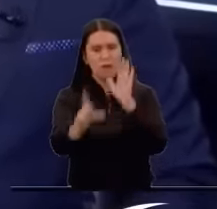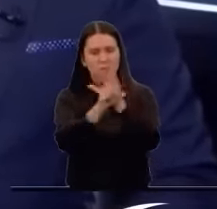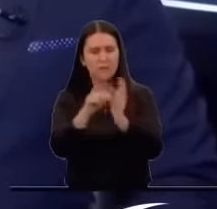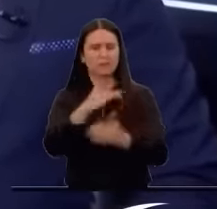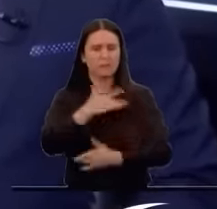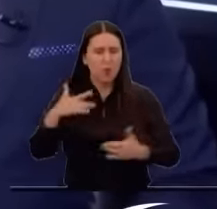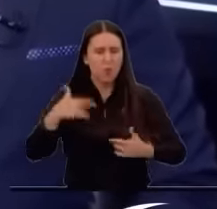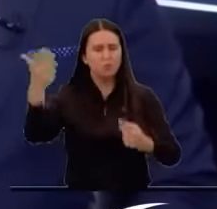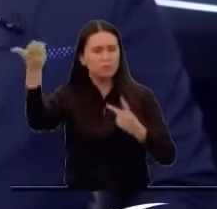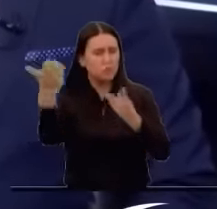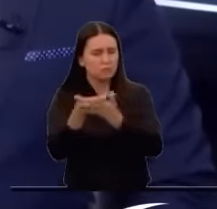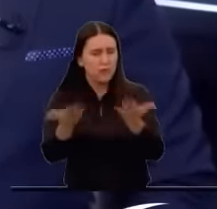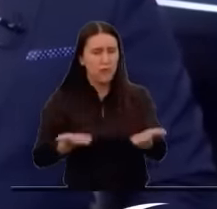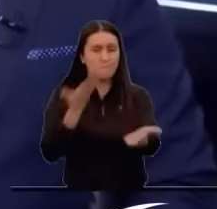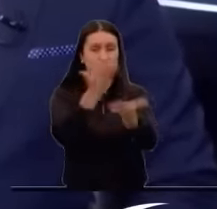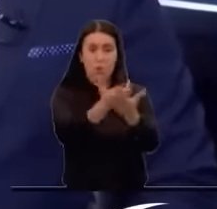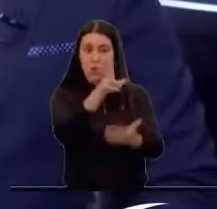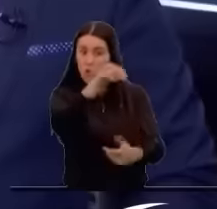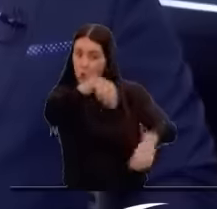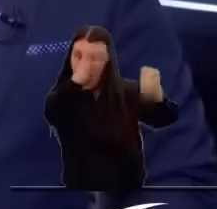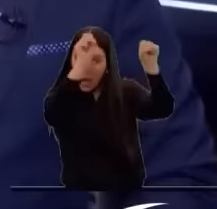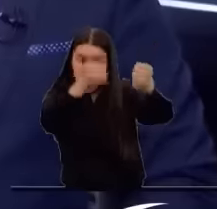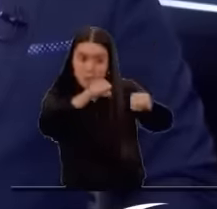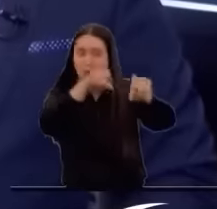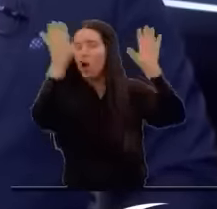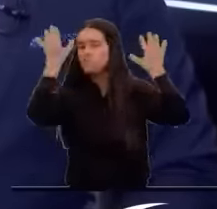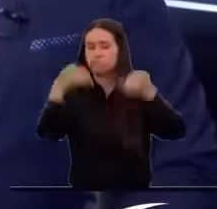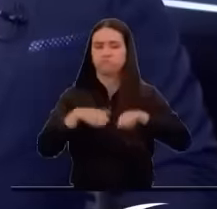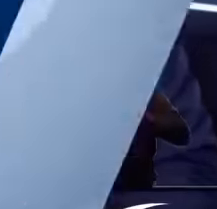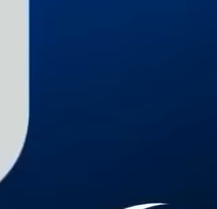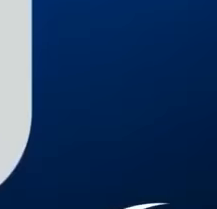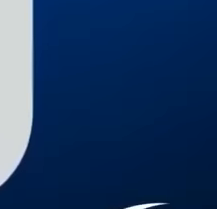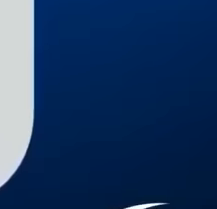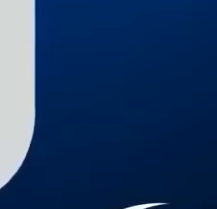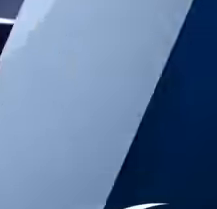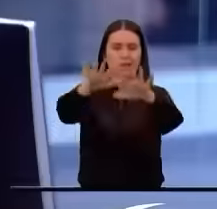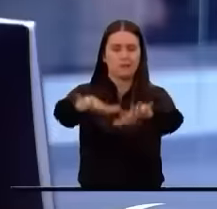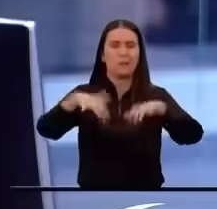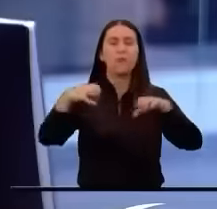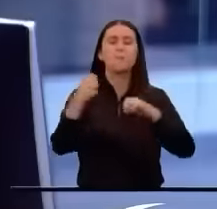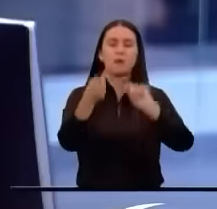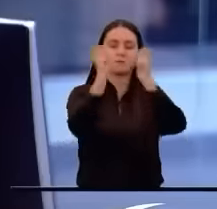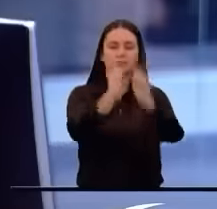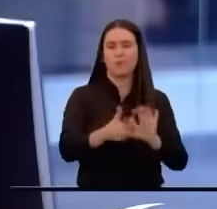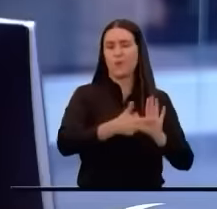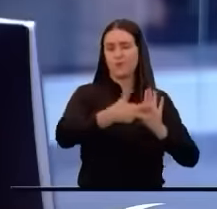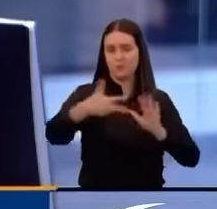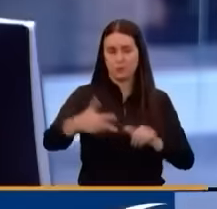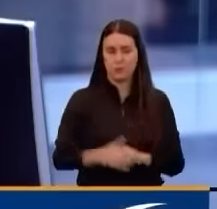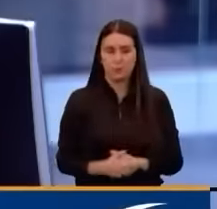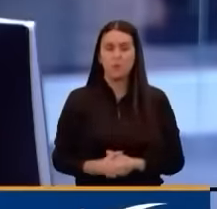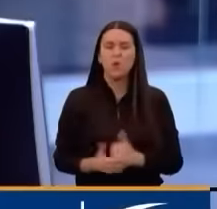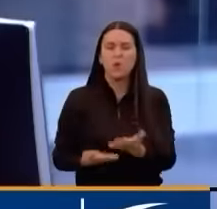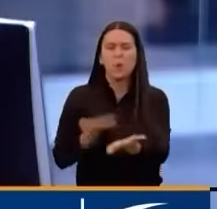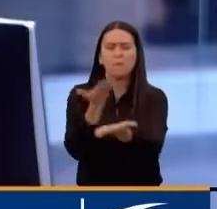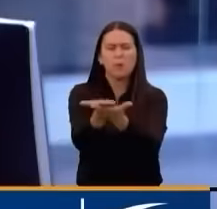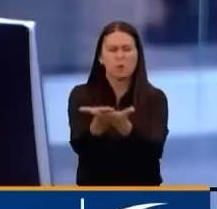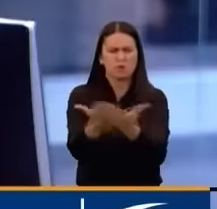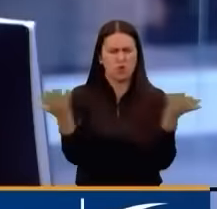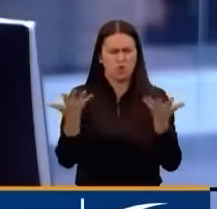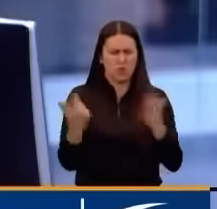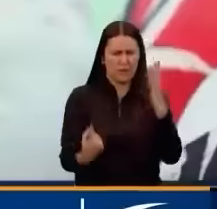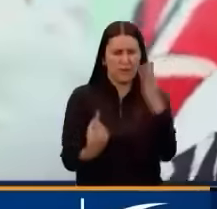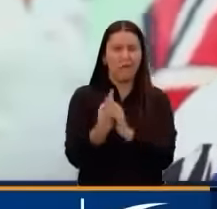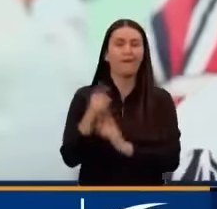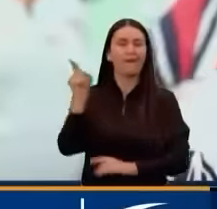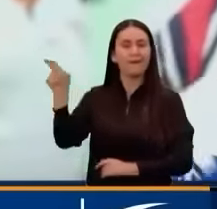lo que dijo el presidente Petro en las últimas horas en Cali, Rubén. Alejandra, buenas tardes. Empecemos hablando del escenario de esta propuesta. Fue durante la minga en